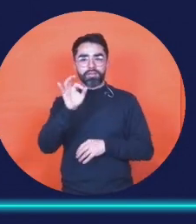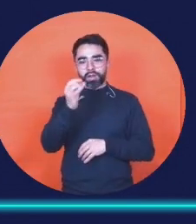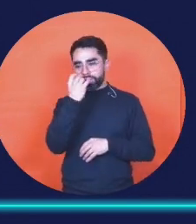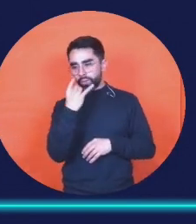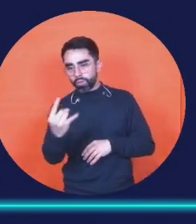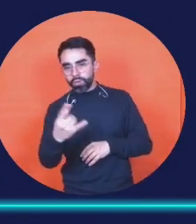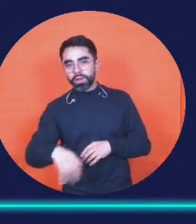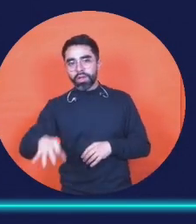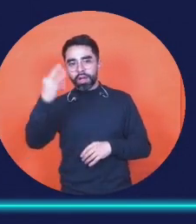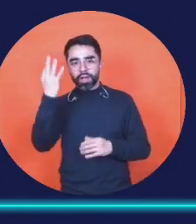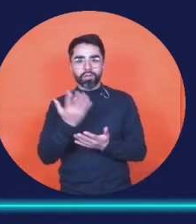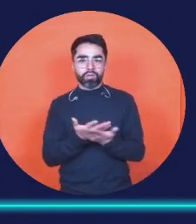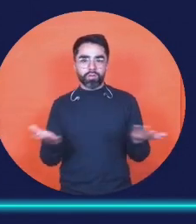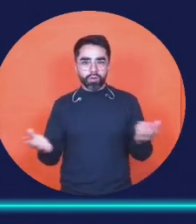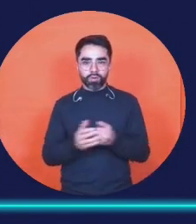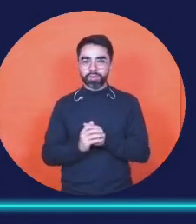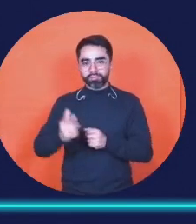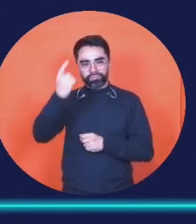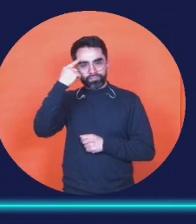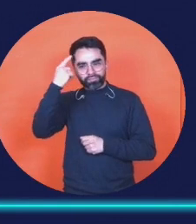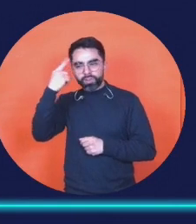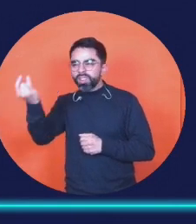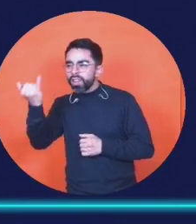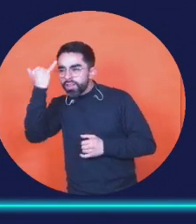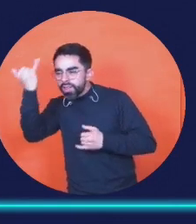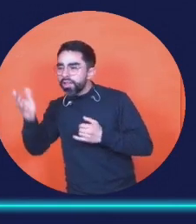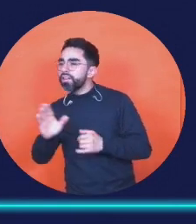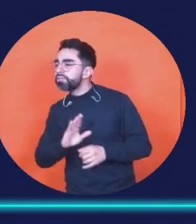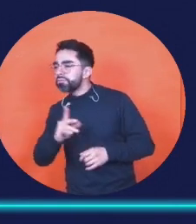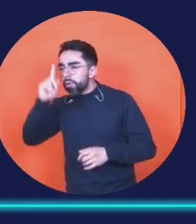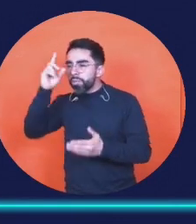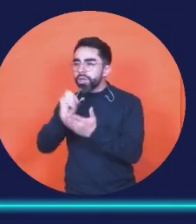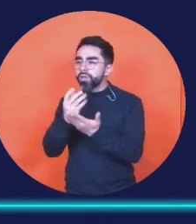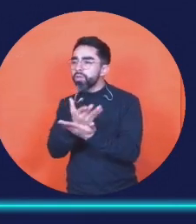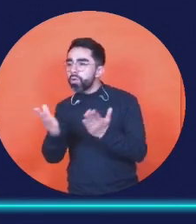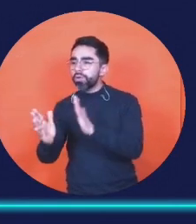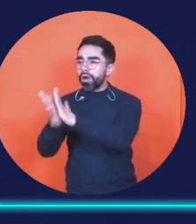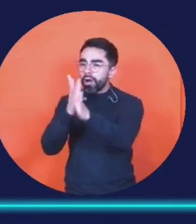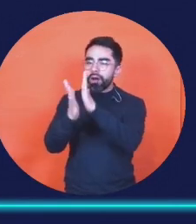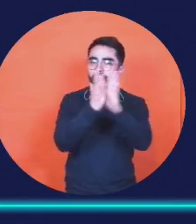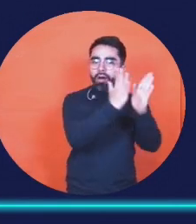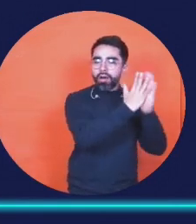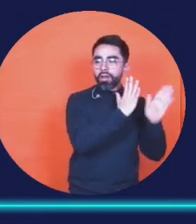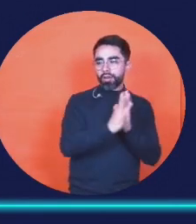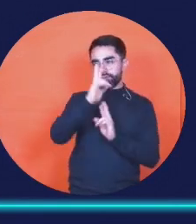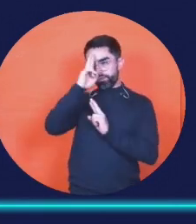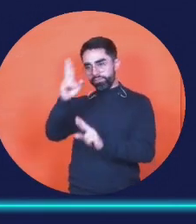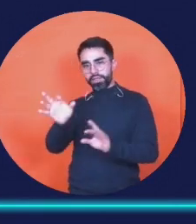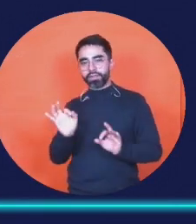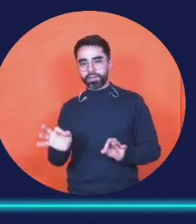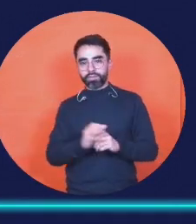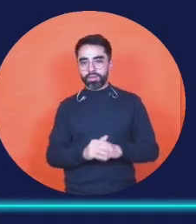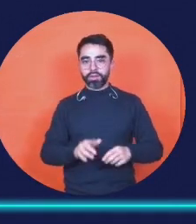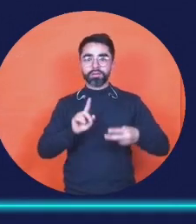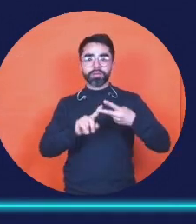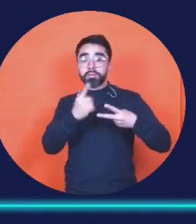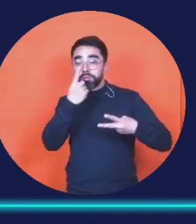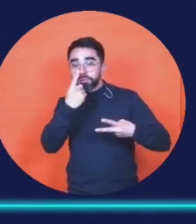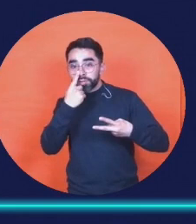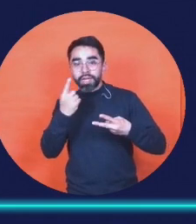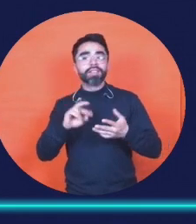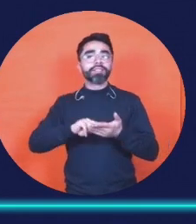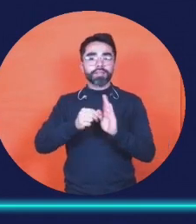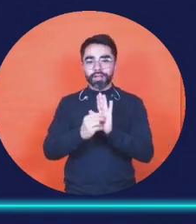En todas las diferentes formas de pensar y en aprender a respetarlas y en aprender a escucharlas y obviamente en ser curiosos y ser aprendices de por